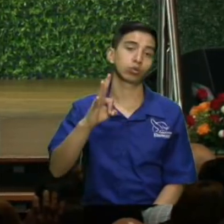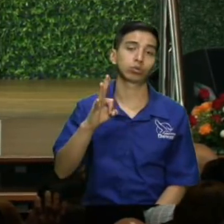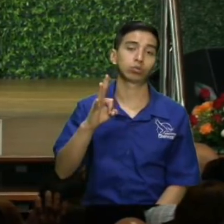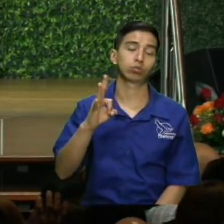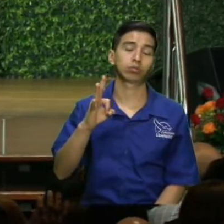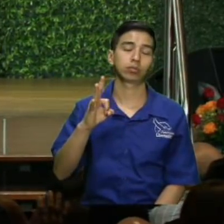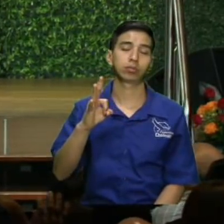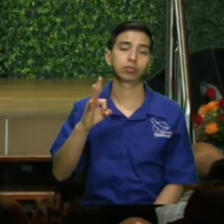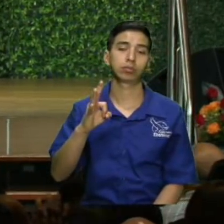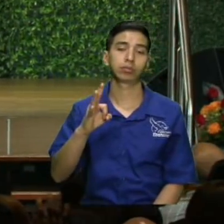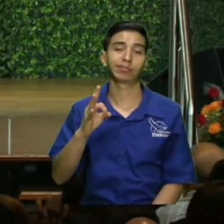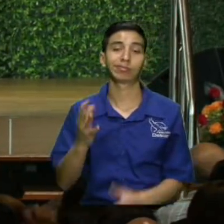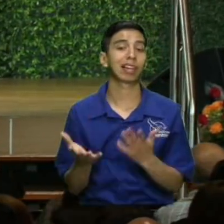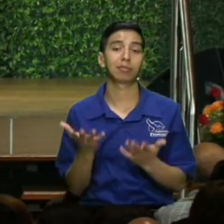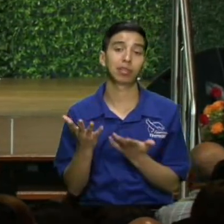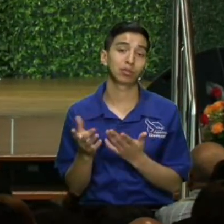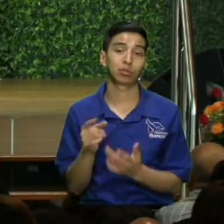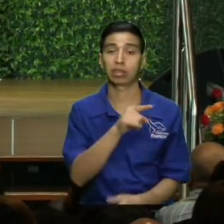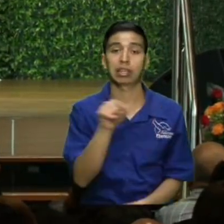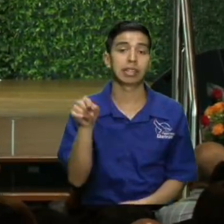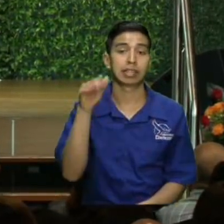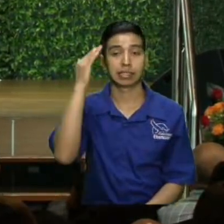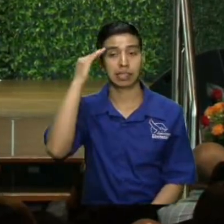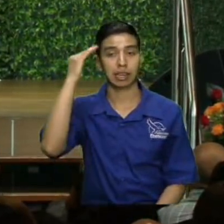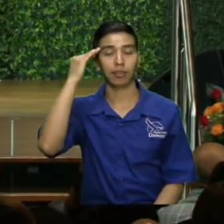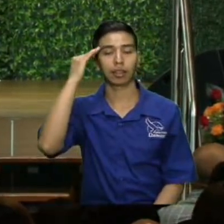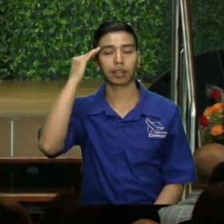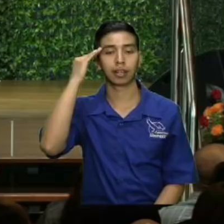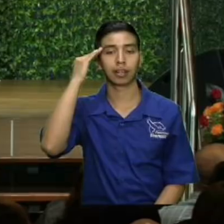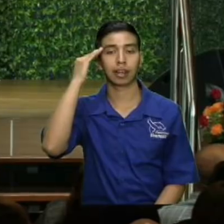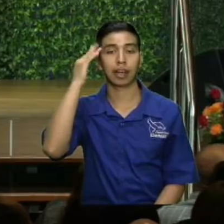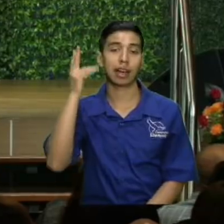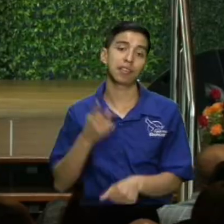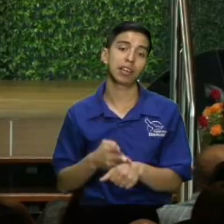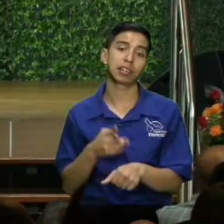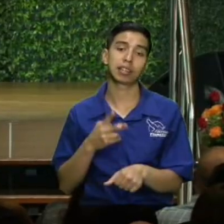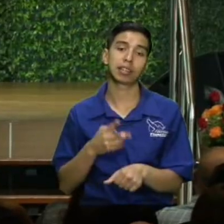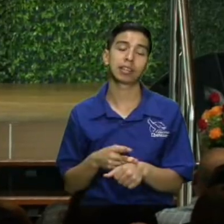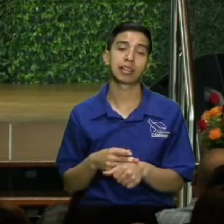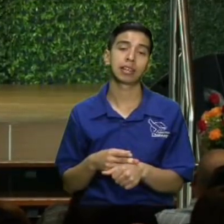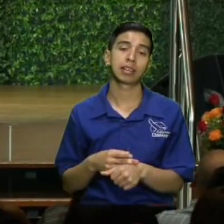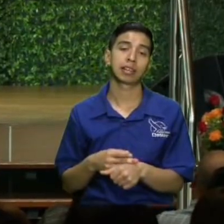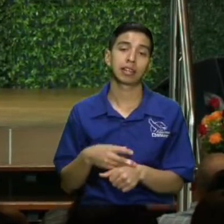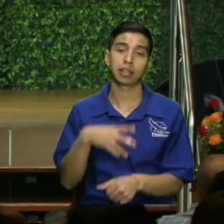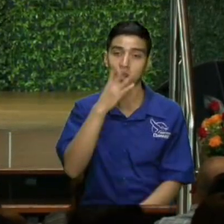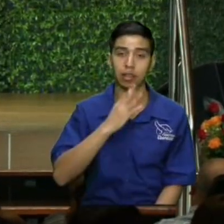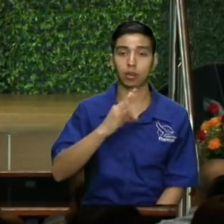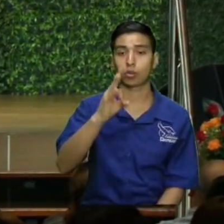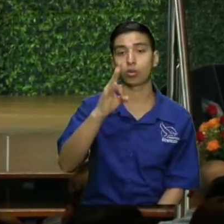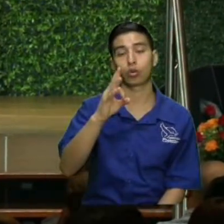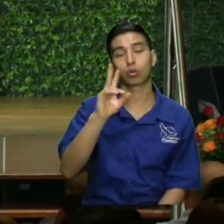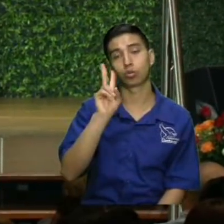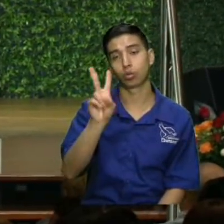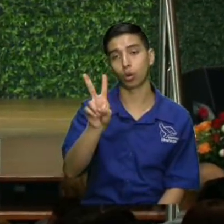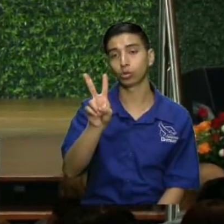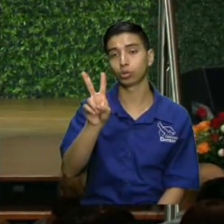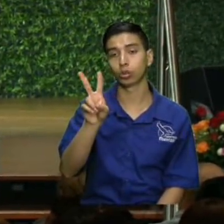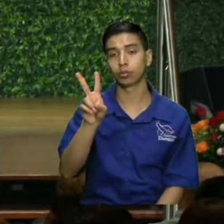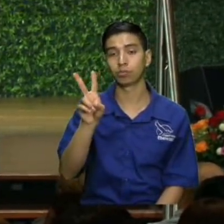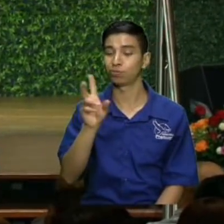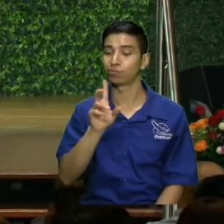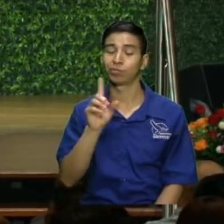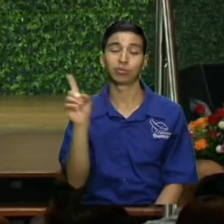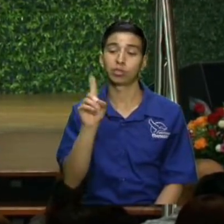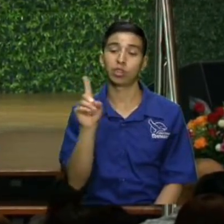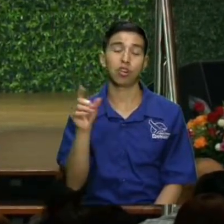Bueno, usted sabe que a veces al hijo número 2 no le va tan